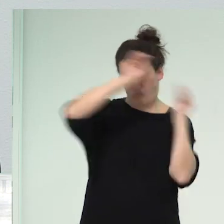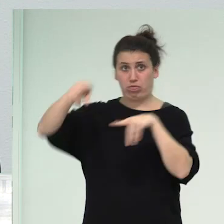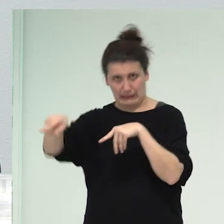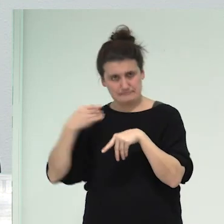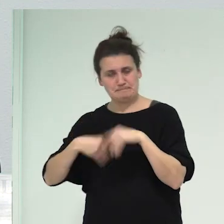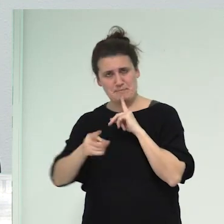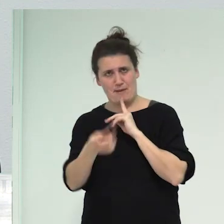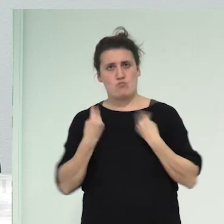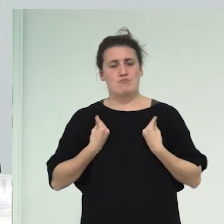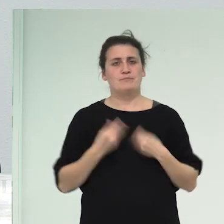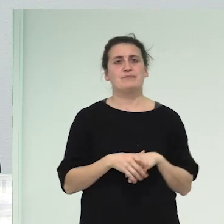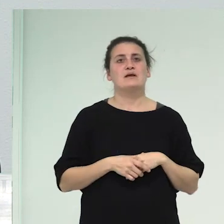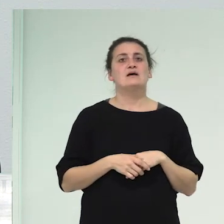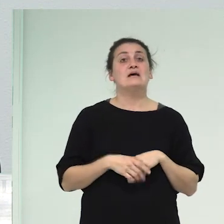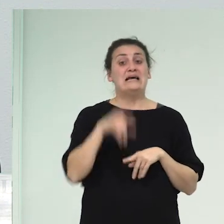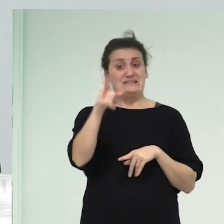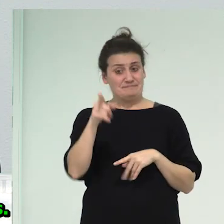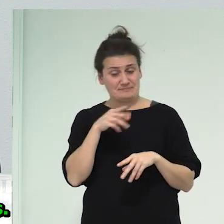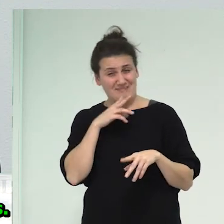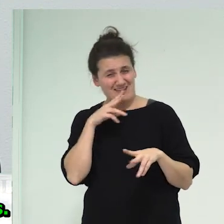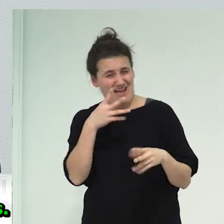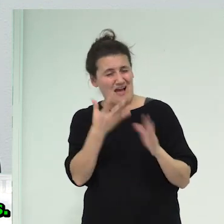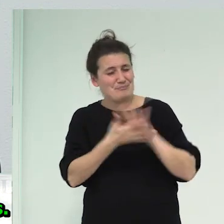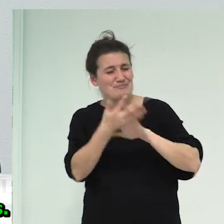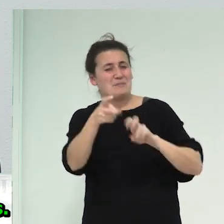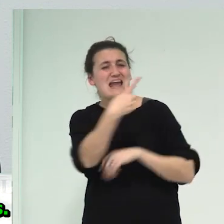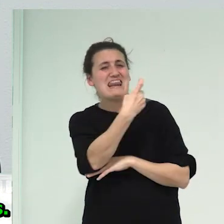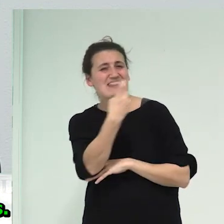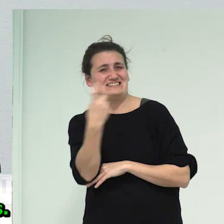Ellas hablan también, digamos, de la necesidad, ¿no?, de mirar